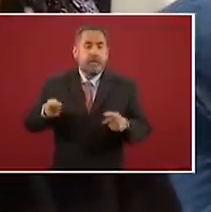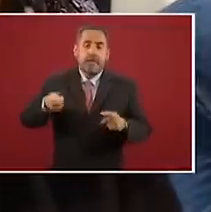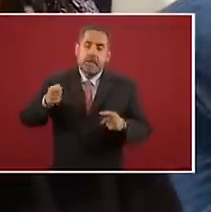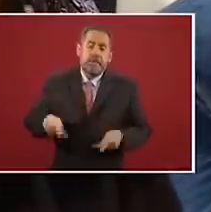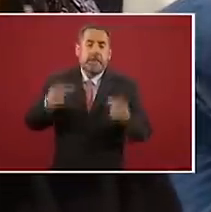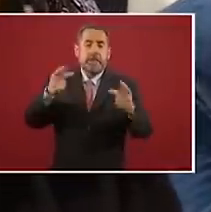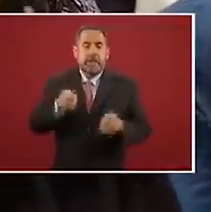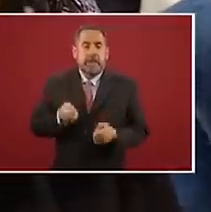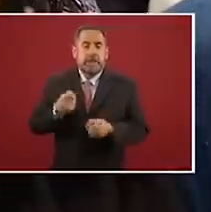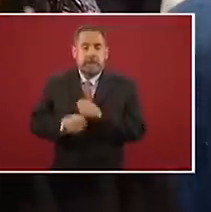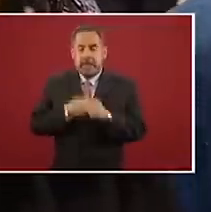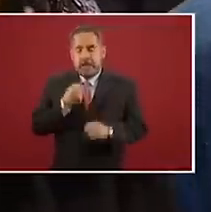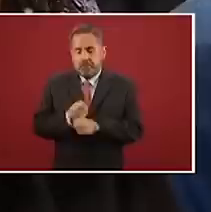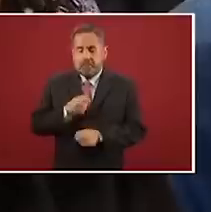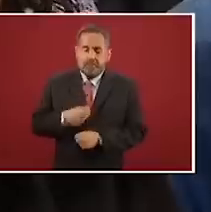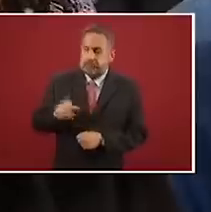suceder?